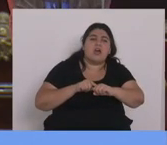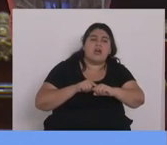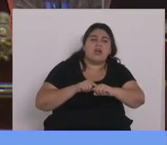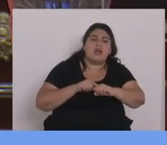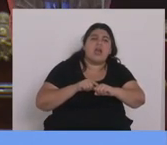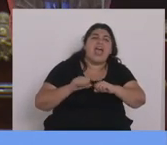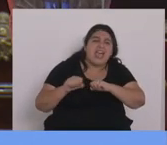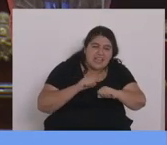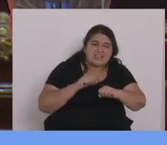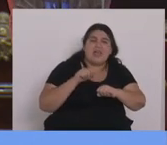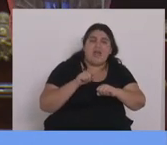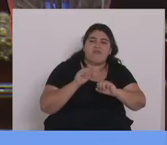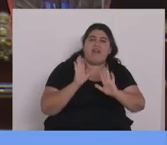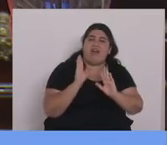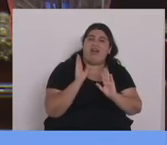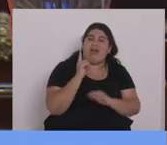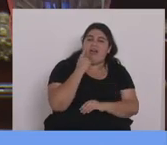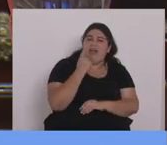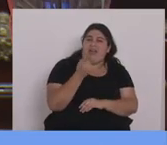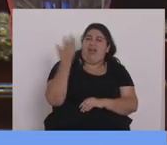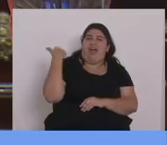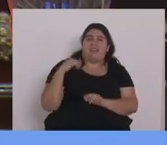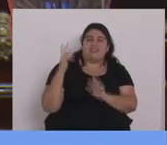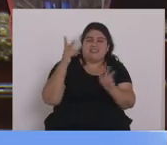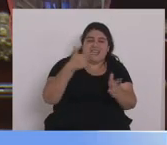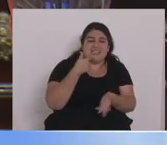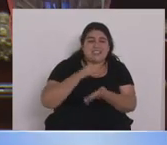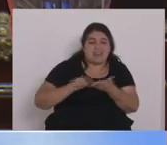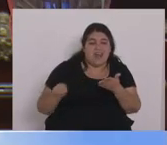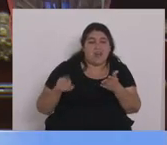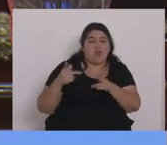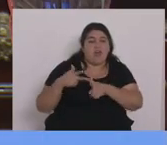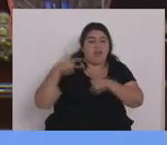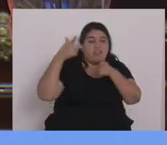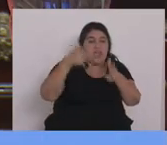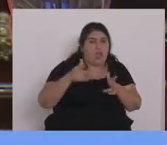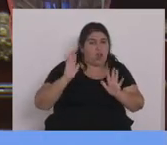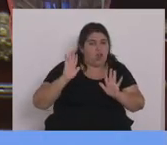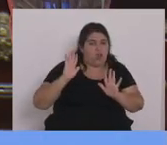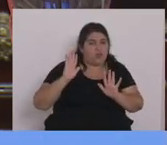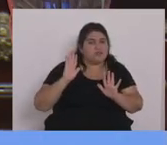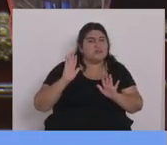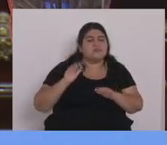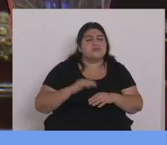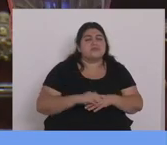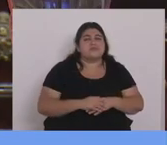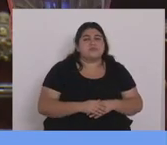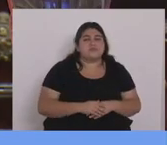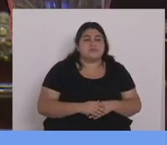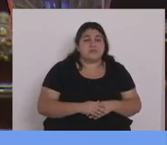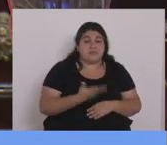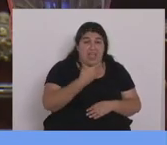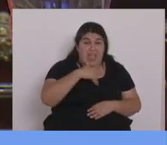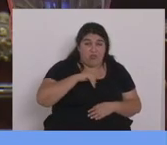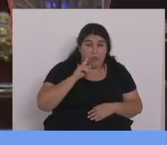hablo en tales términos, porque como dijeron otros senadores y senadoras preopinantes, el Fondo